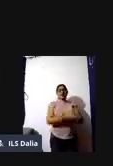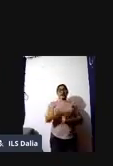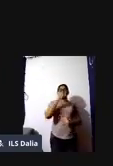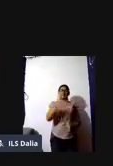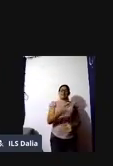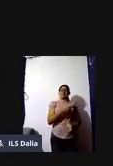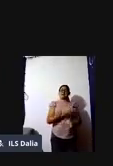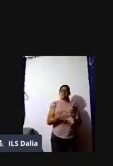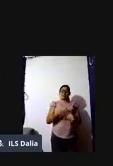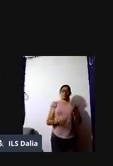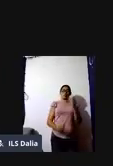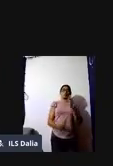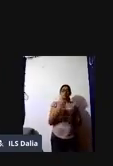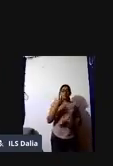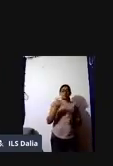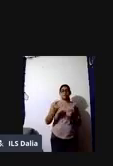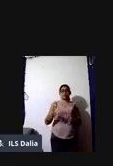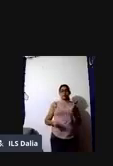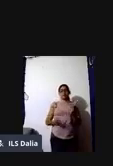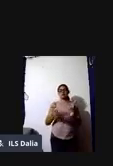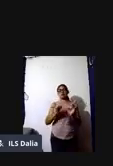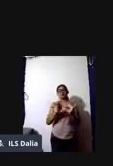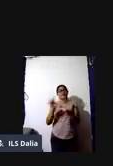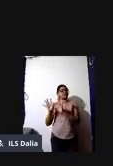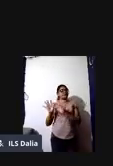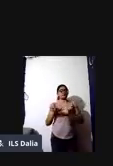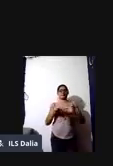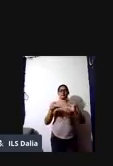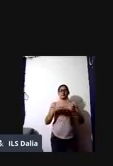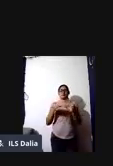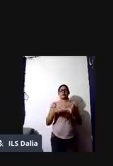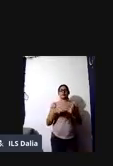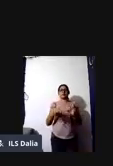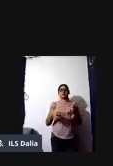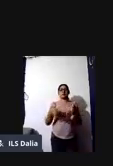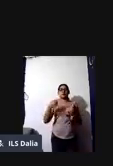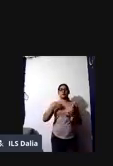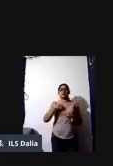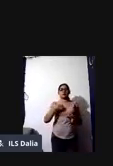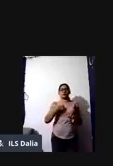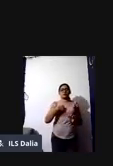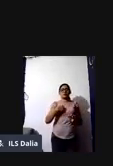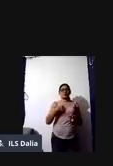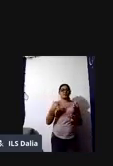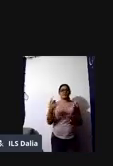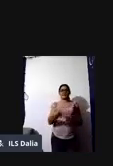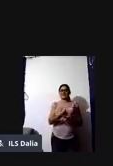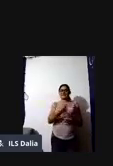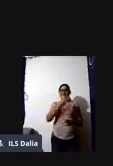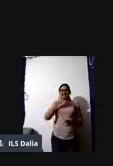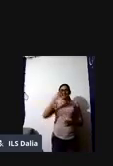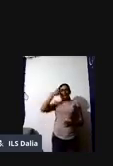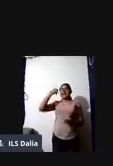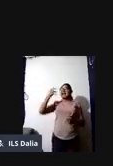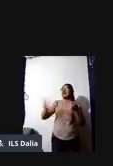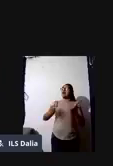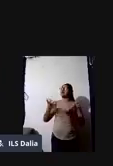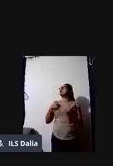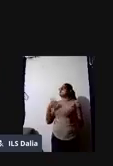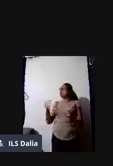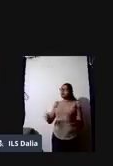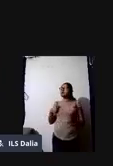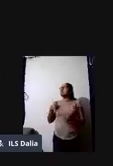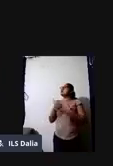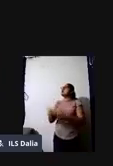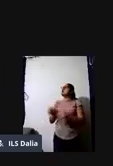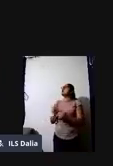movilización tremenda y requiere todo un contexto tremendo. Y entonces yo así en proactividad le dije, ¿qué te ayudo?